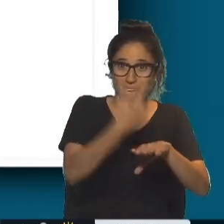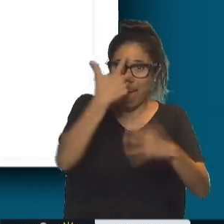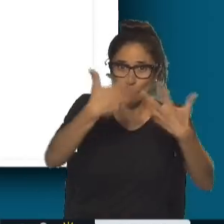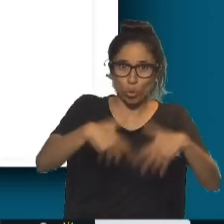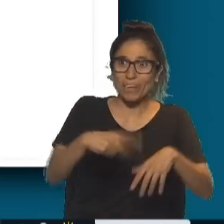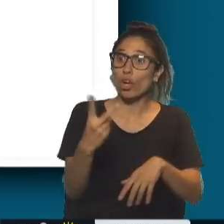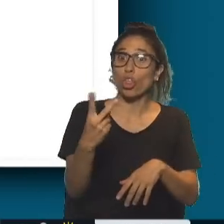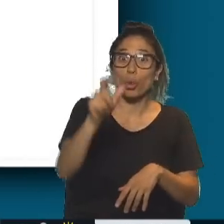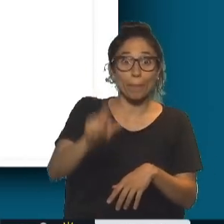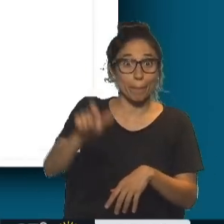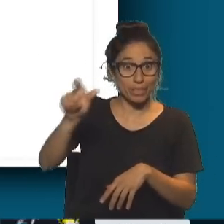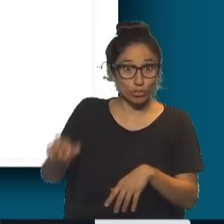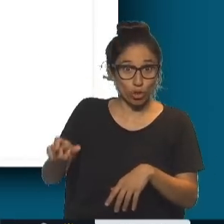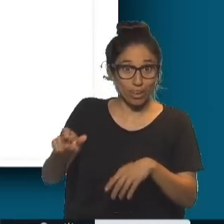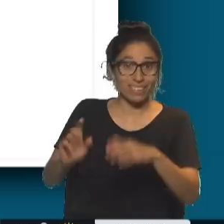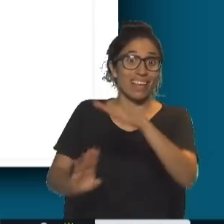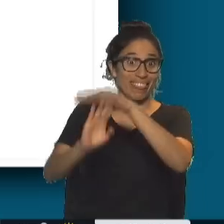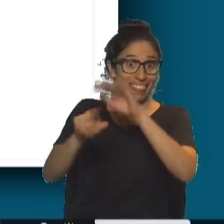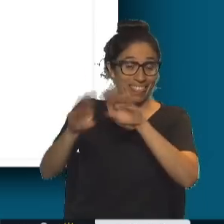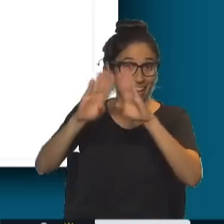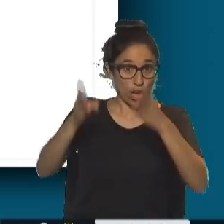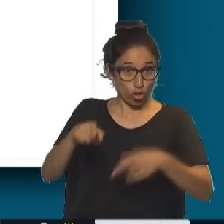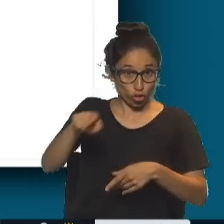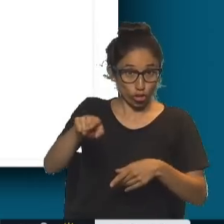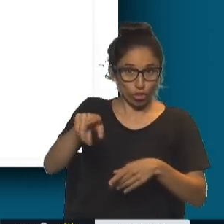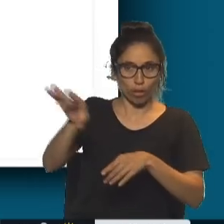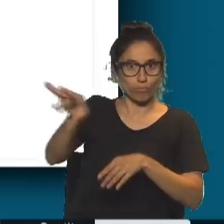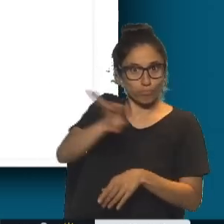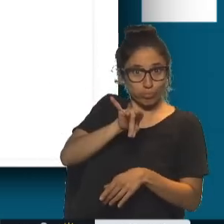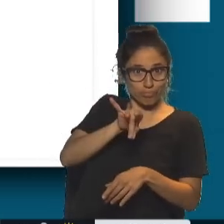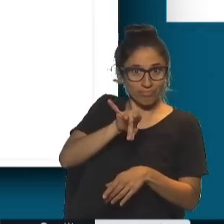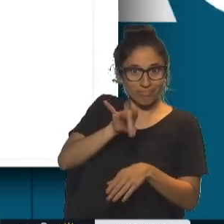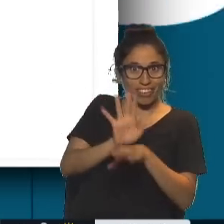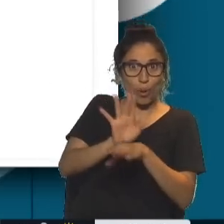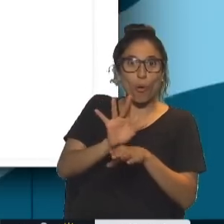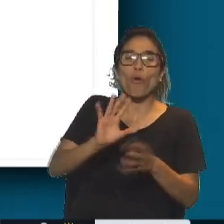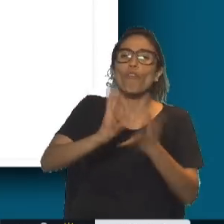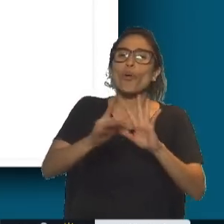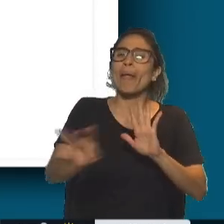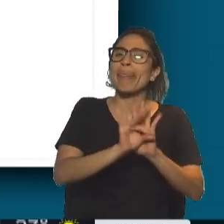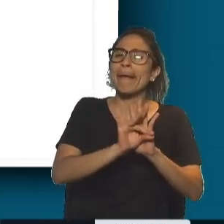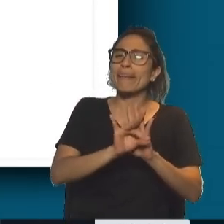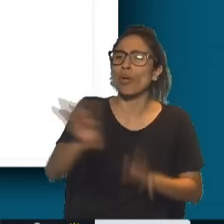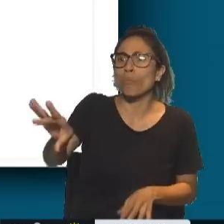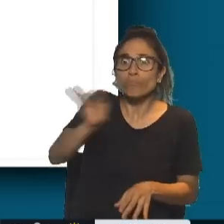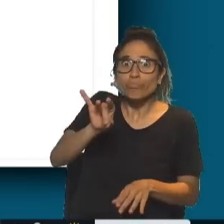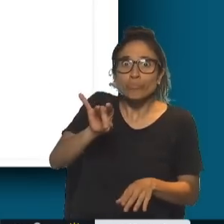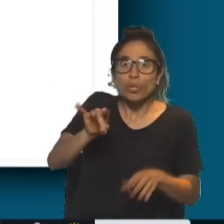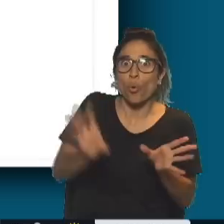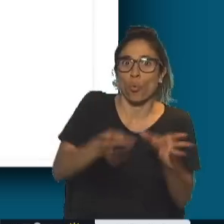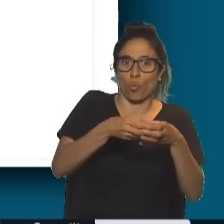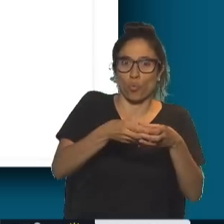le subió arbitrariamente por decreto la coparticipación acaba de 1.4 a